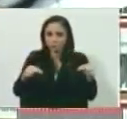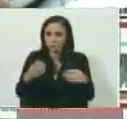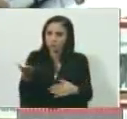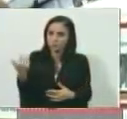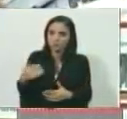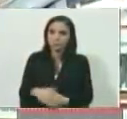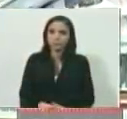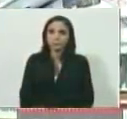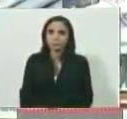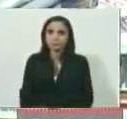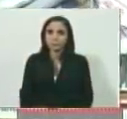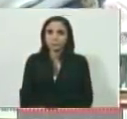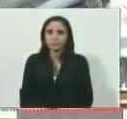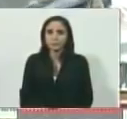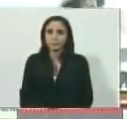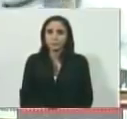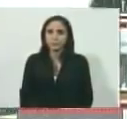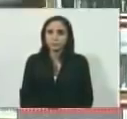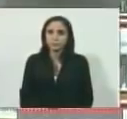a decir, Marco Rubio,